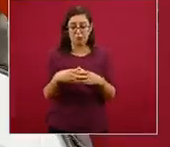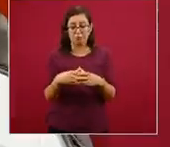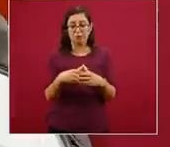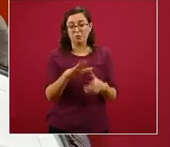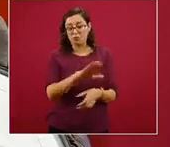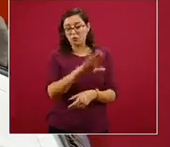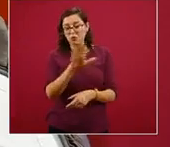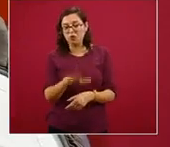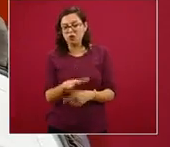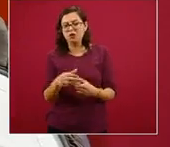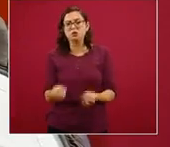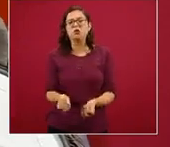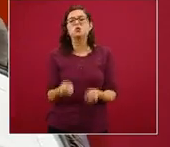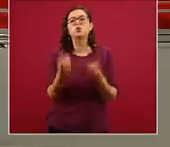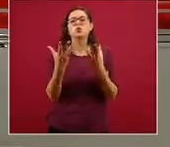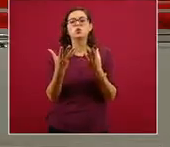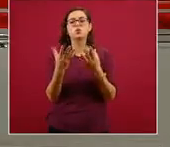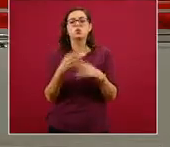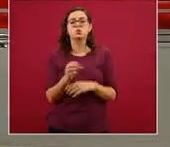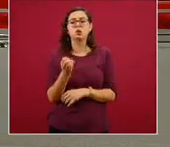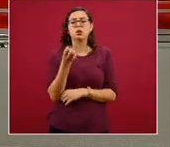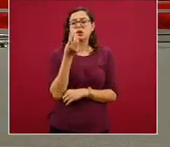falleció a consecuencia de la enfermedad es del